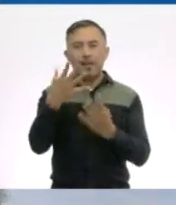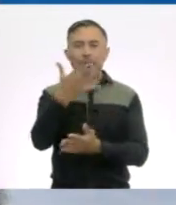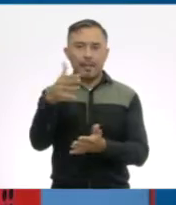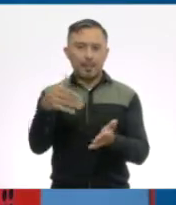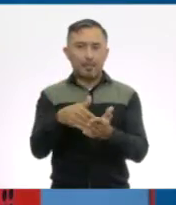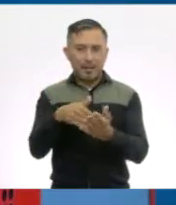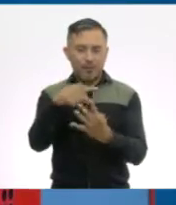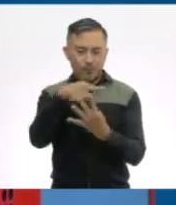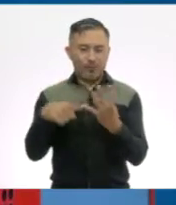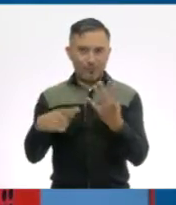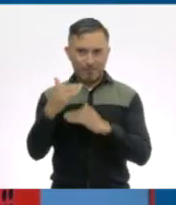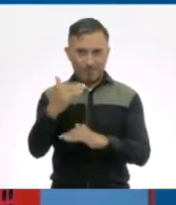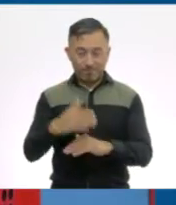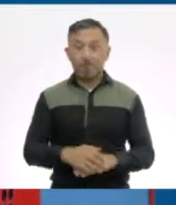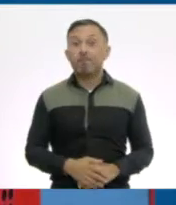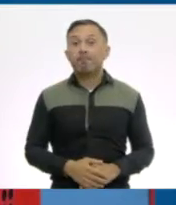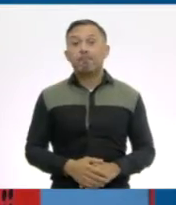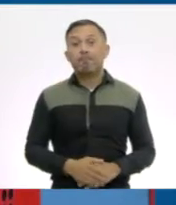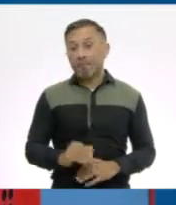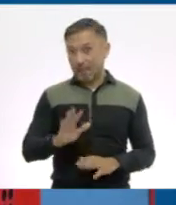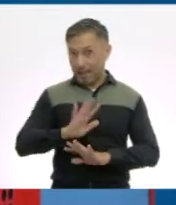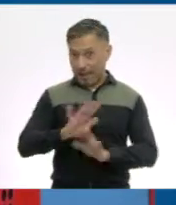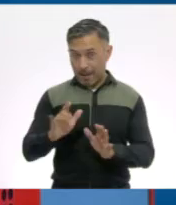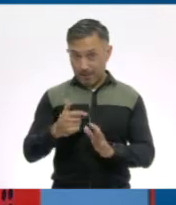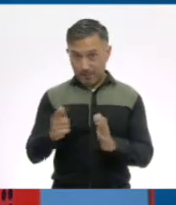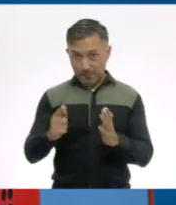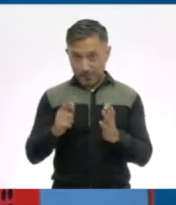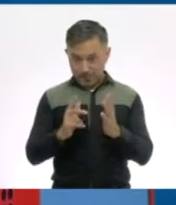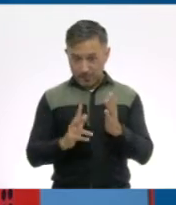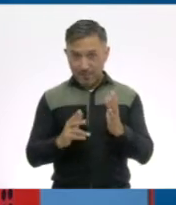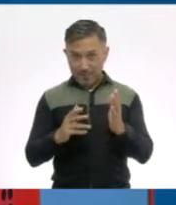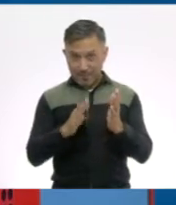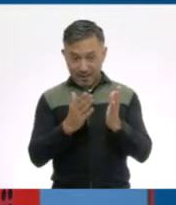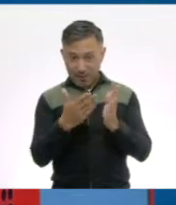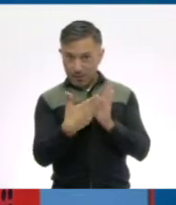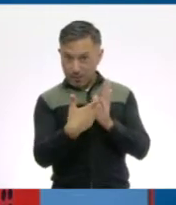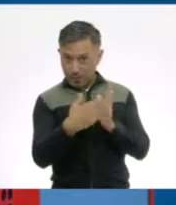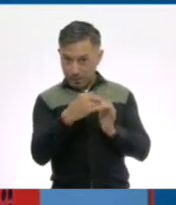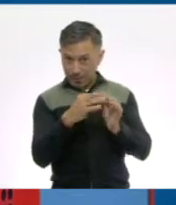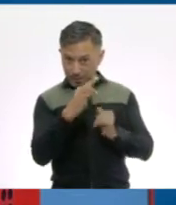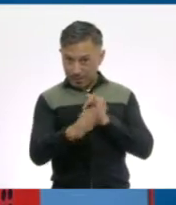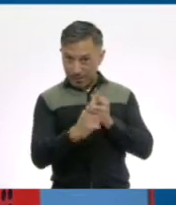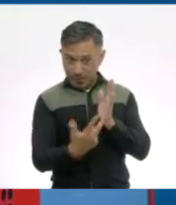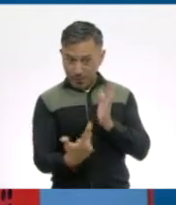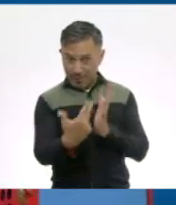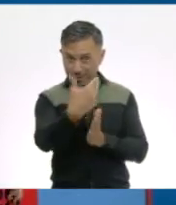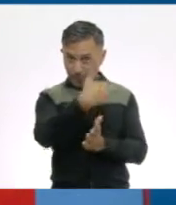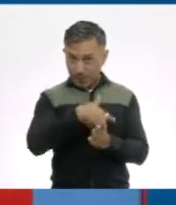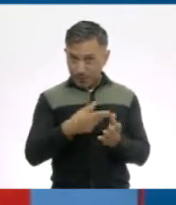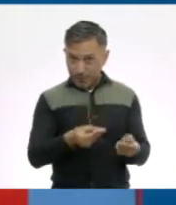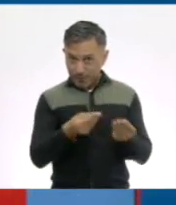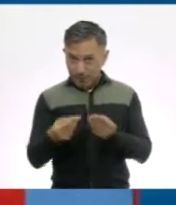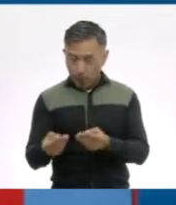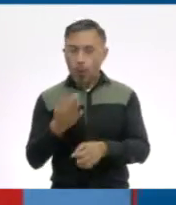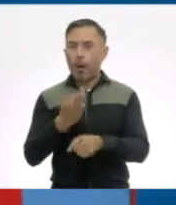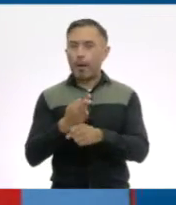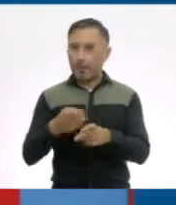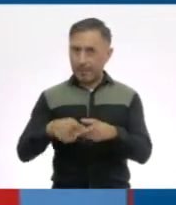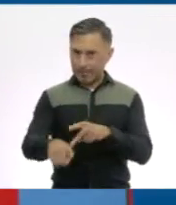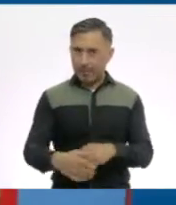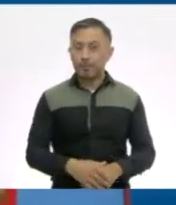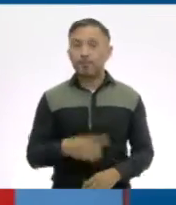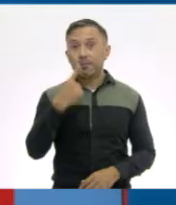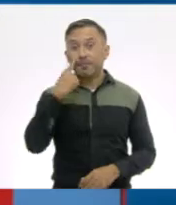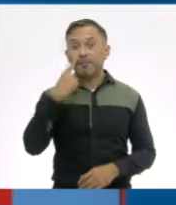tienen recortado, entonces... su anexo, porque vamos a empezar. Muy bien. Fíjense bien, van a tomar su dado.